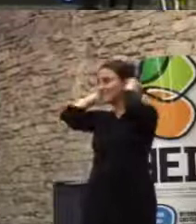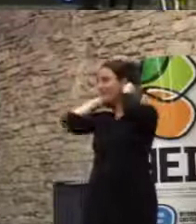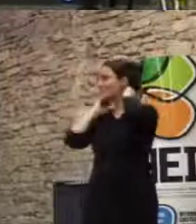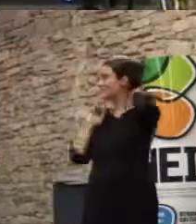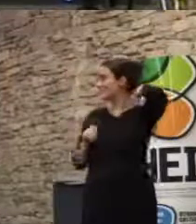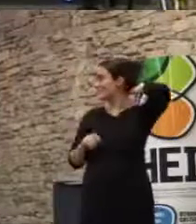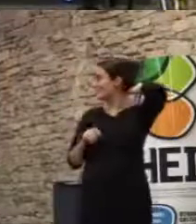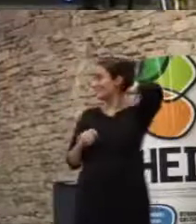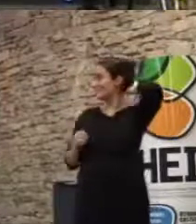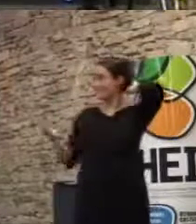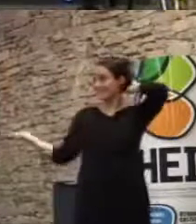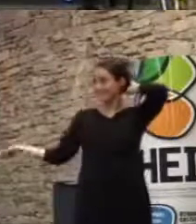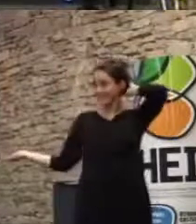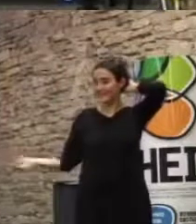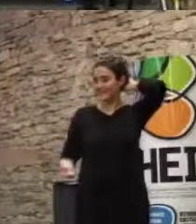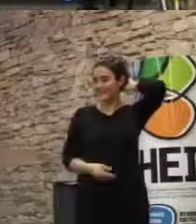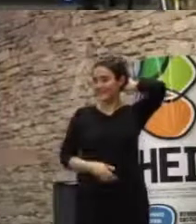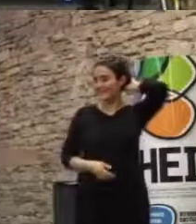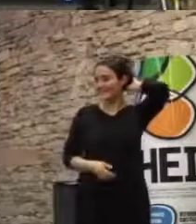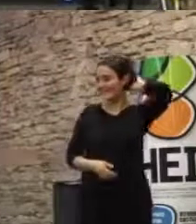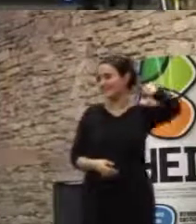y saber por qué estás